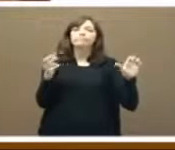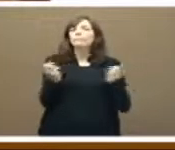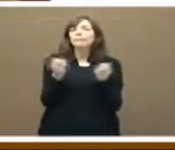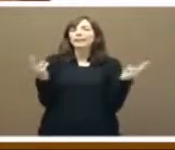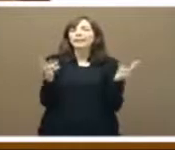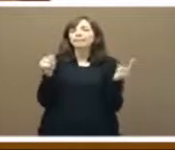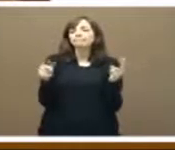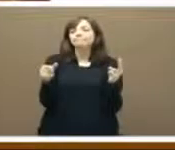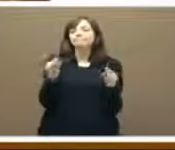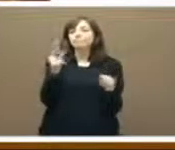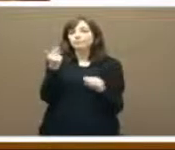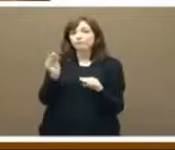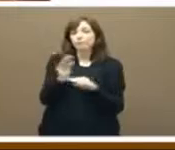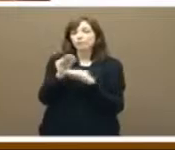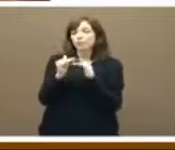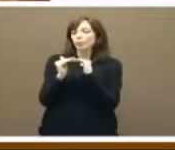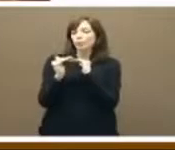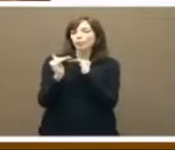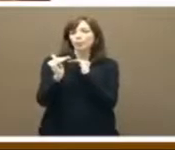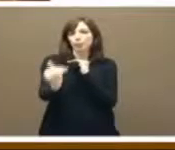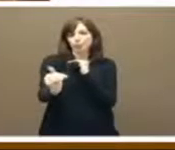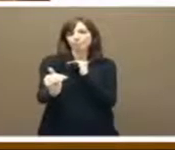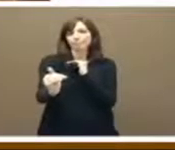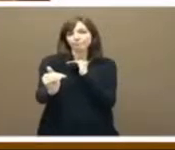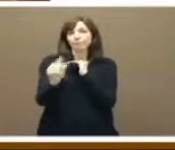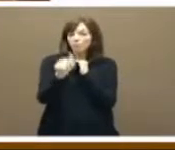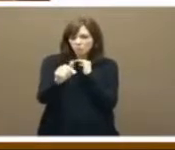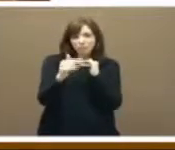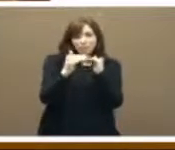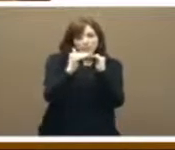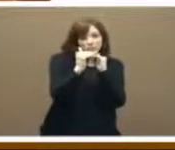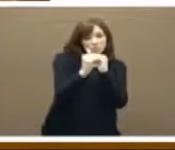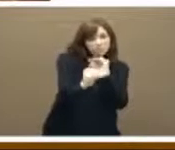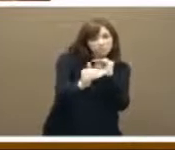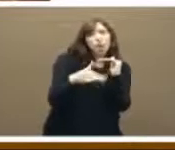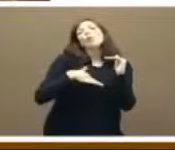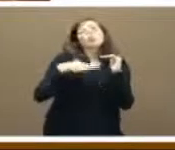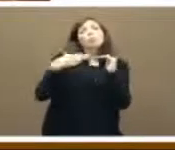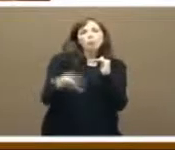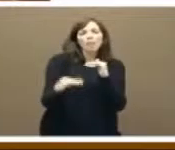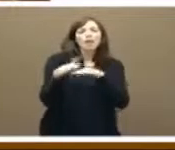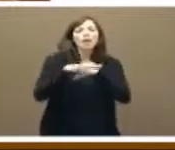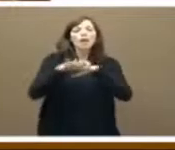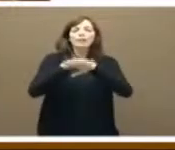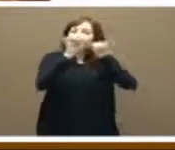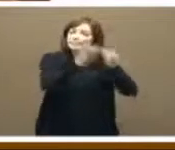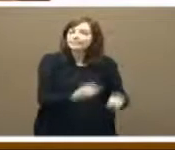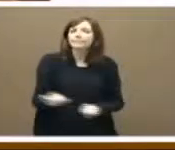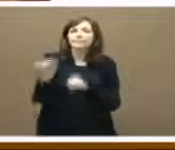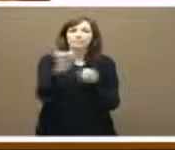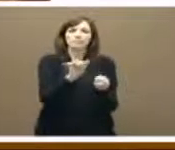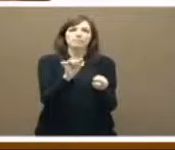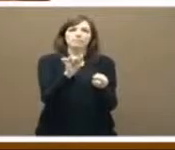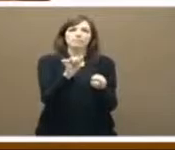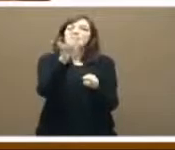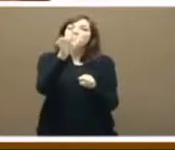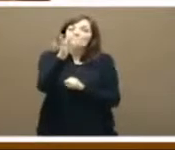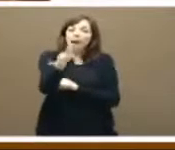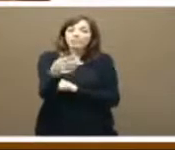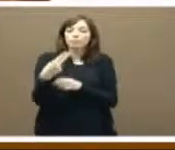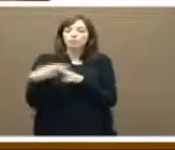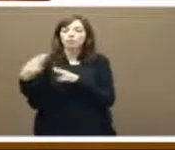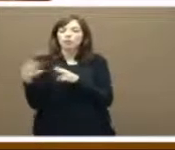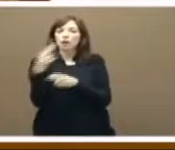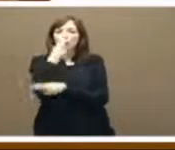que puede y debe ser compatible con la defensa del estado del bienestar y las políticas públicas que